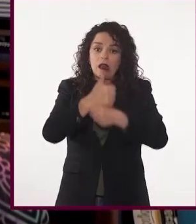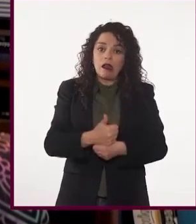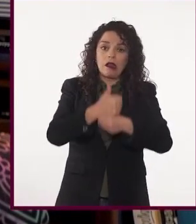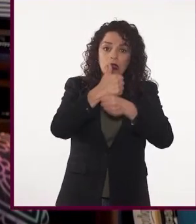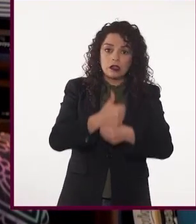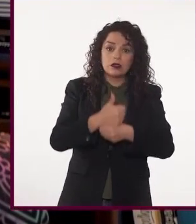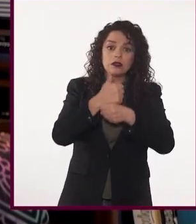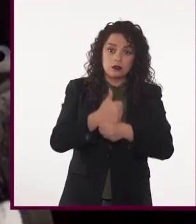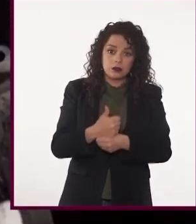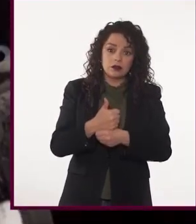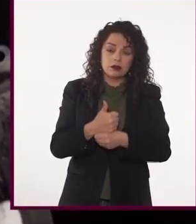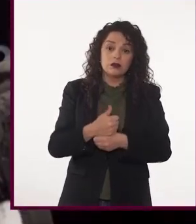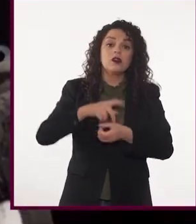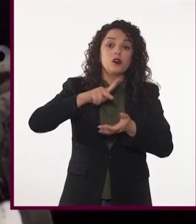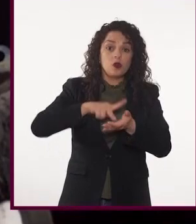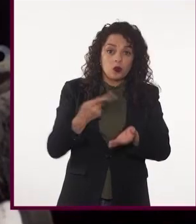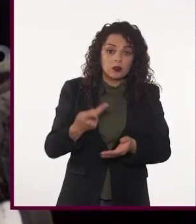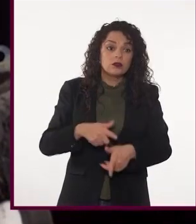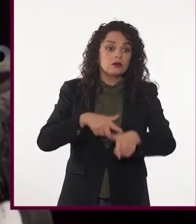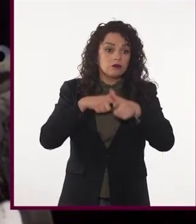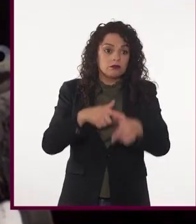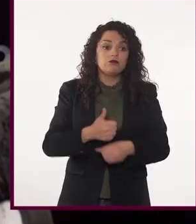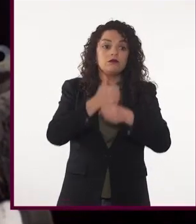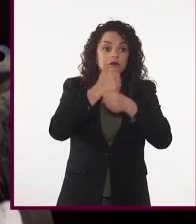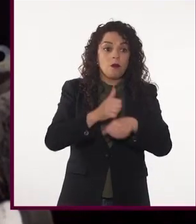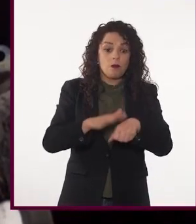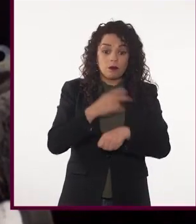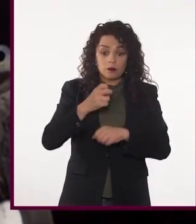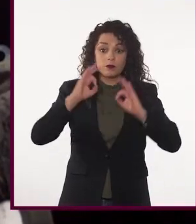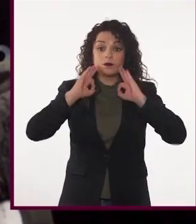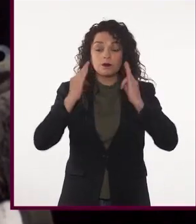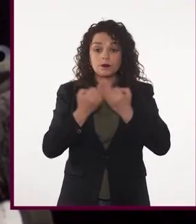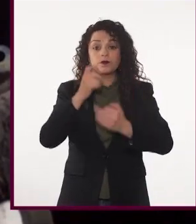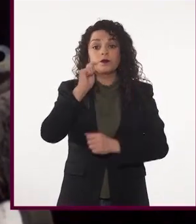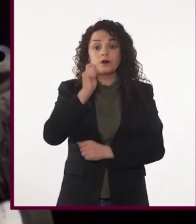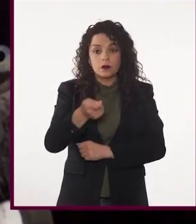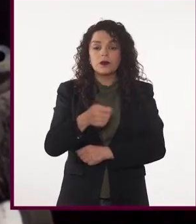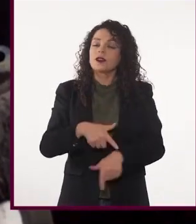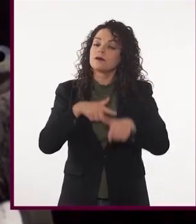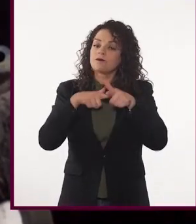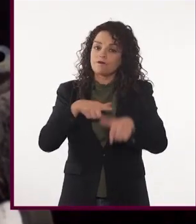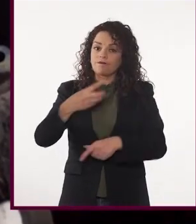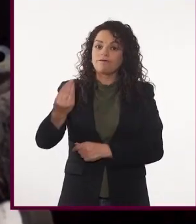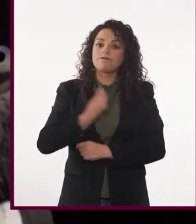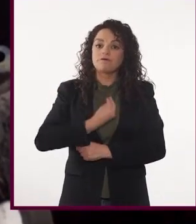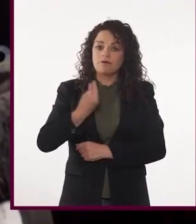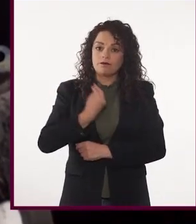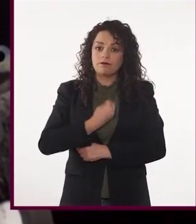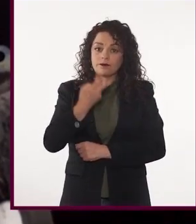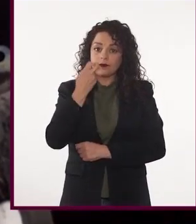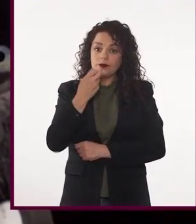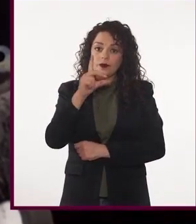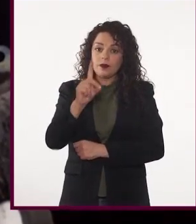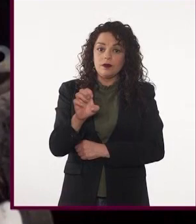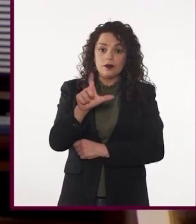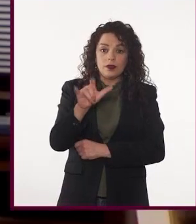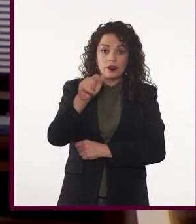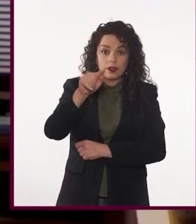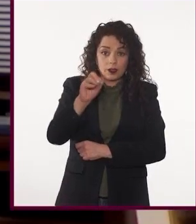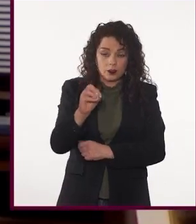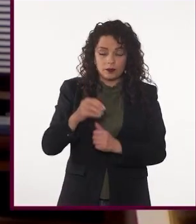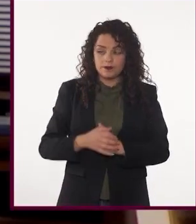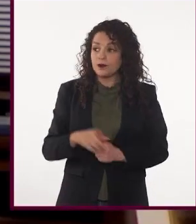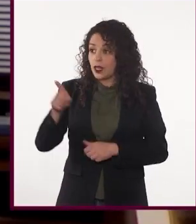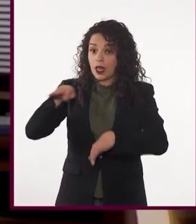agredida sexualmente, revictimizándola porque en el fondo era una manera de permitir y tolerar este delito. En